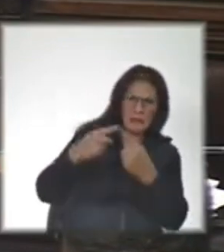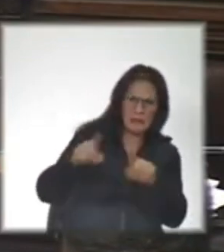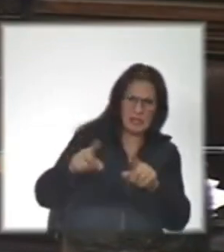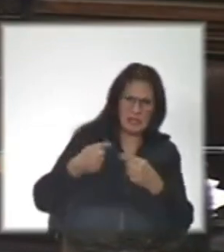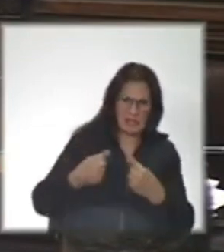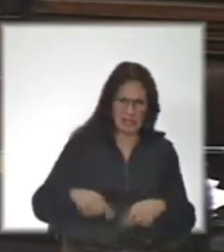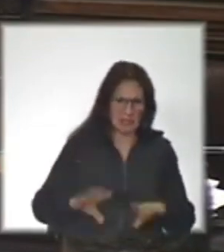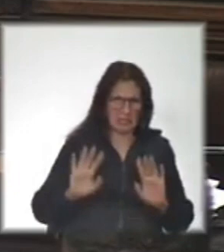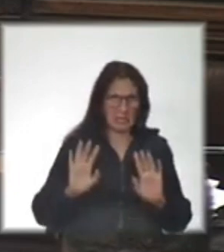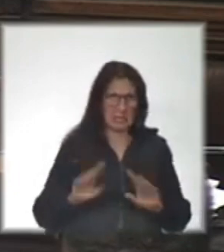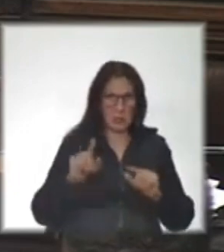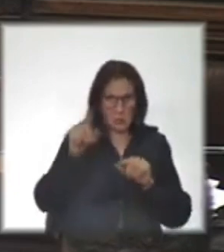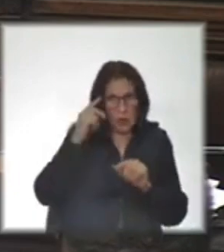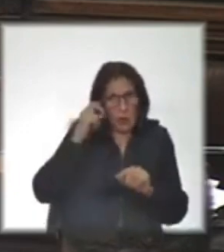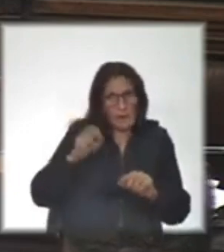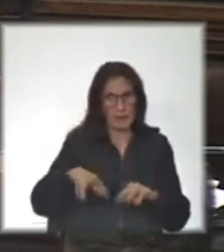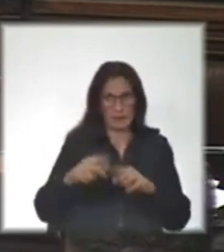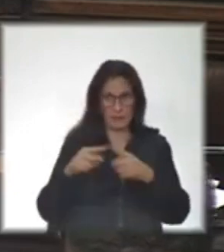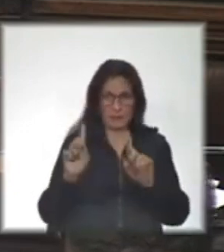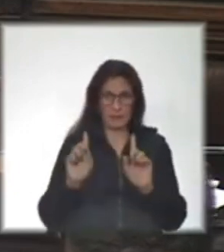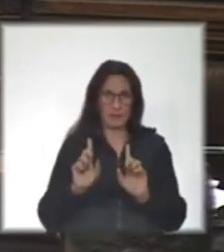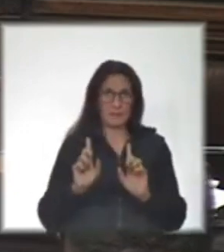última instancia opina,